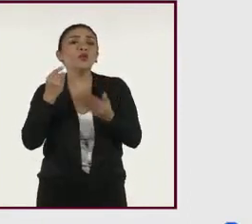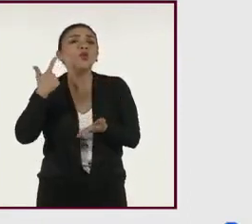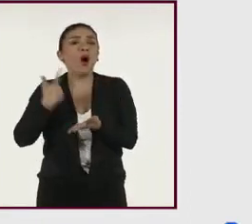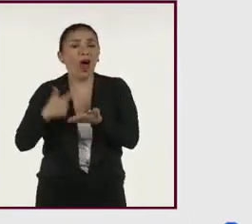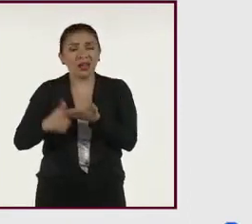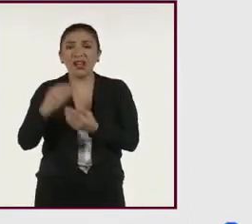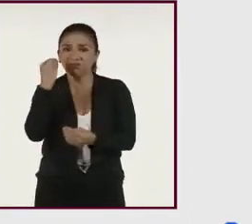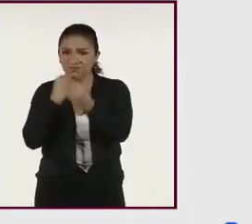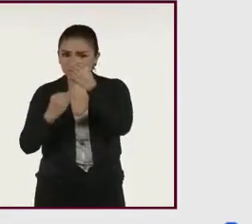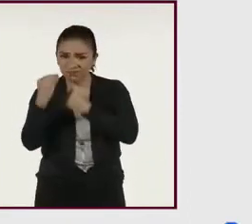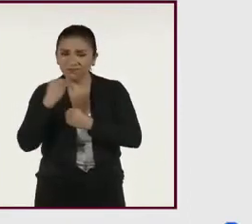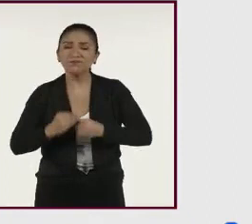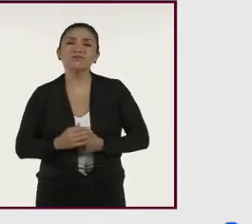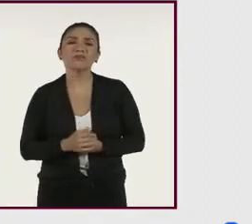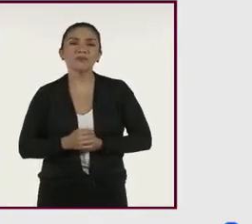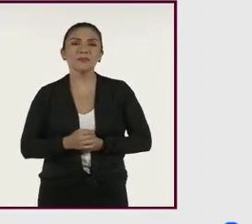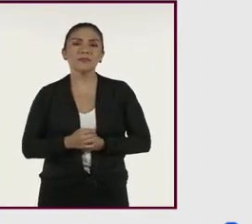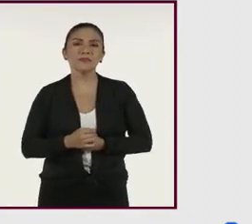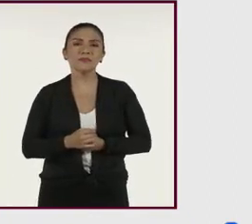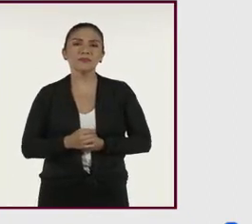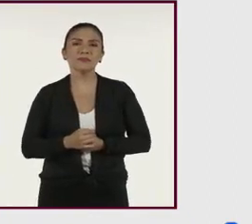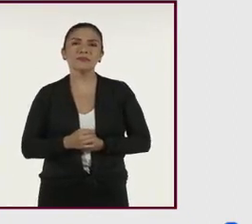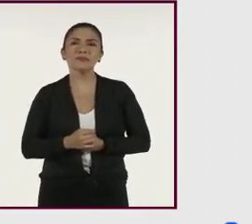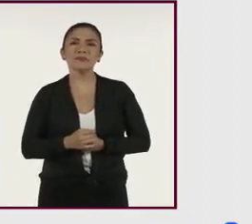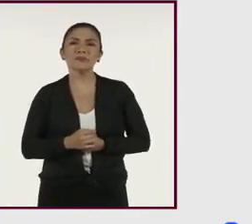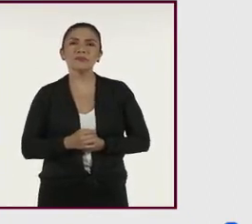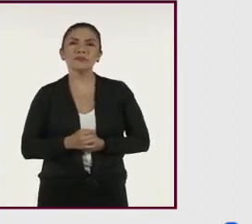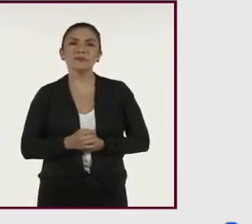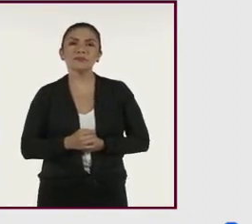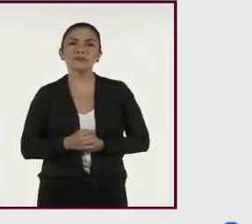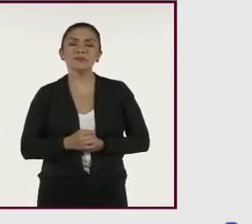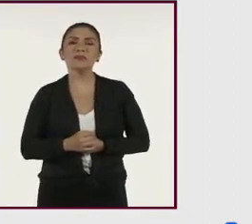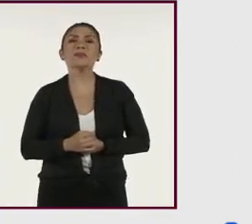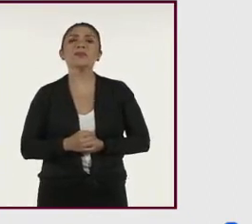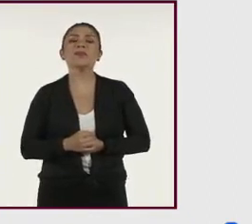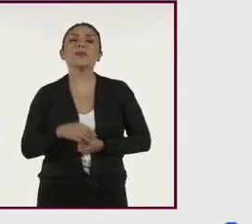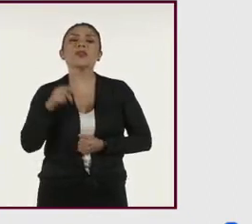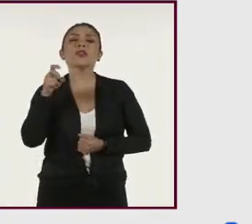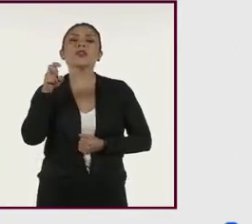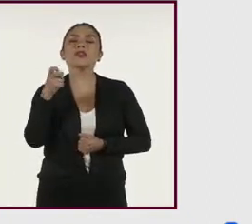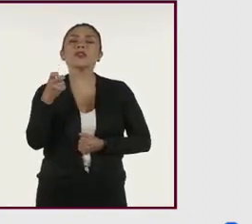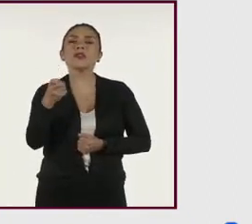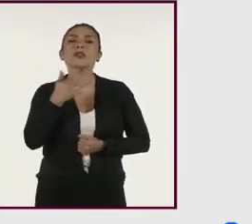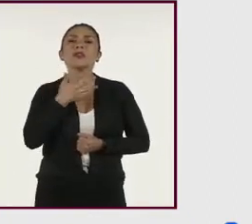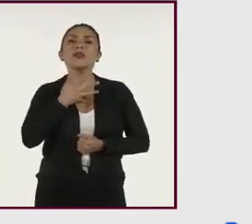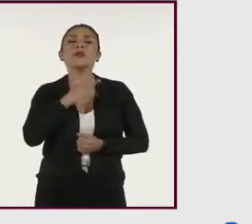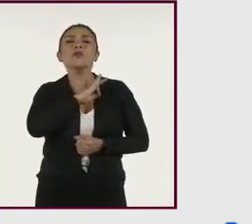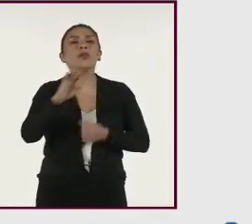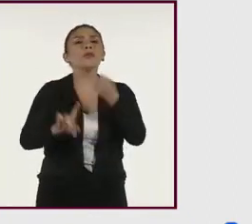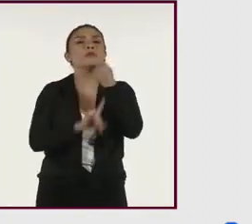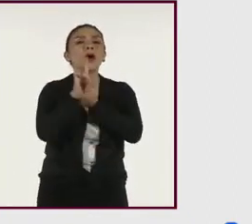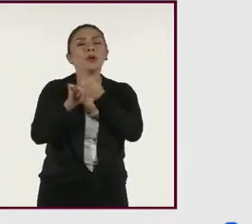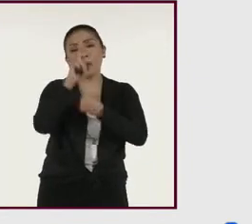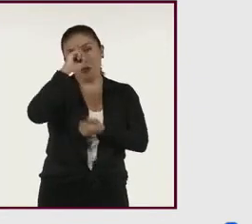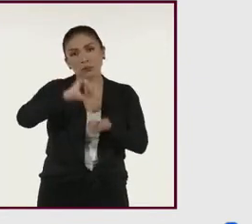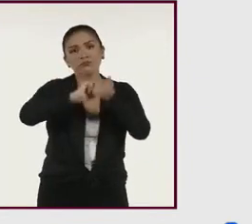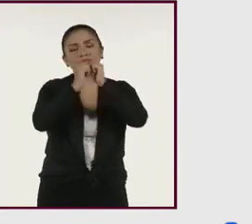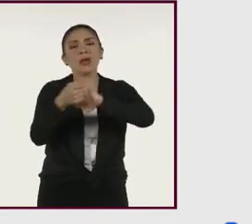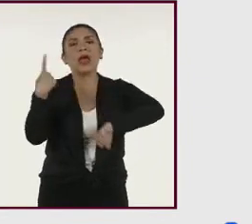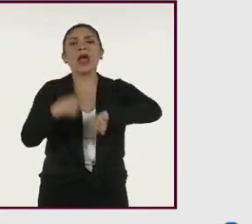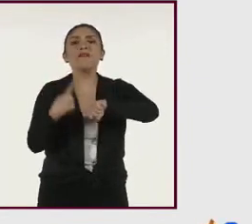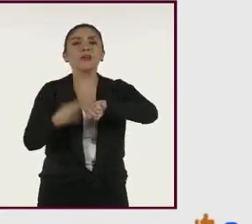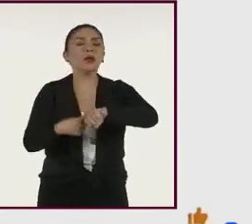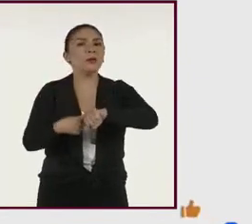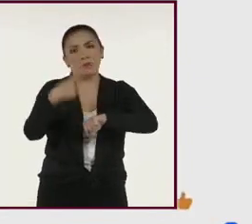grasas saturadas, la asociada que propicia riesgos para enfermedades